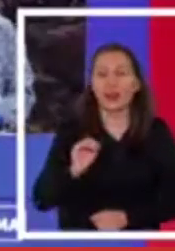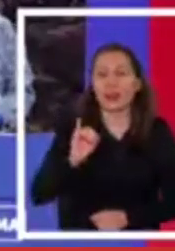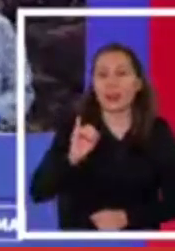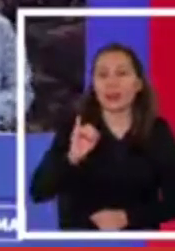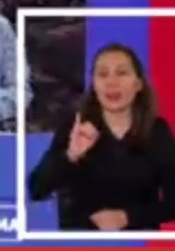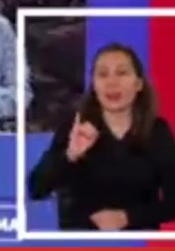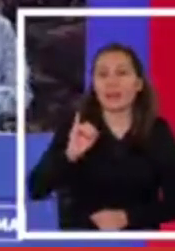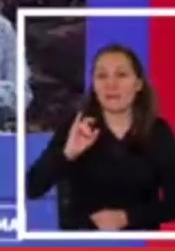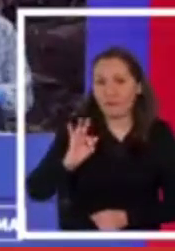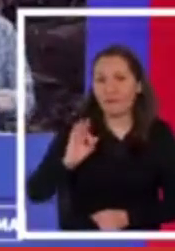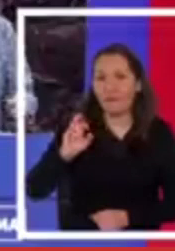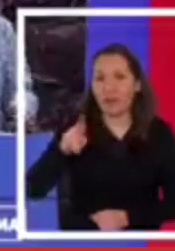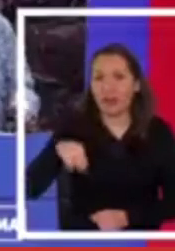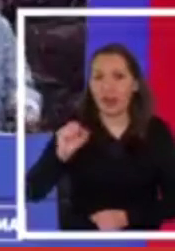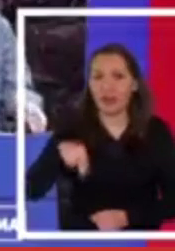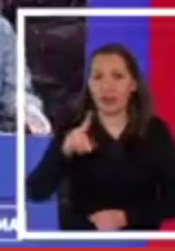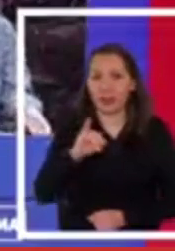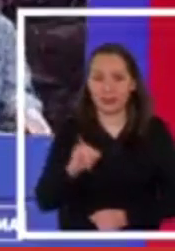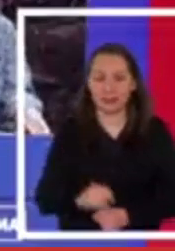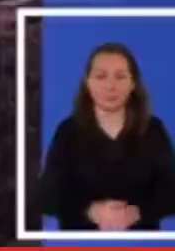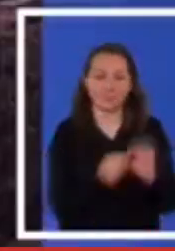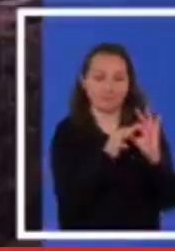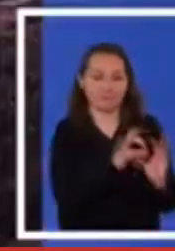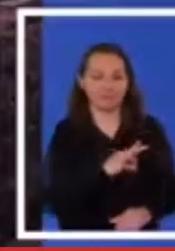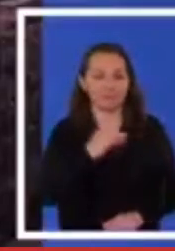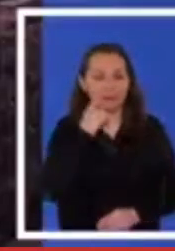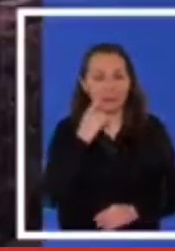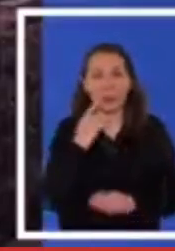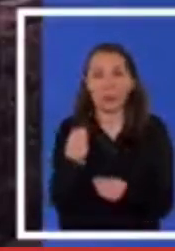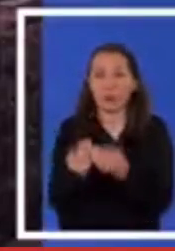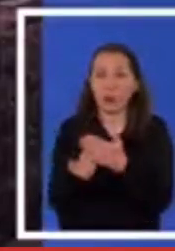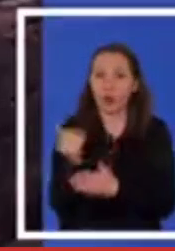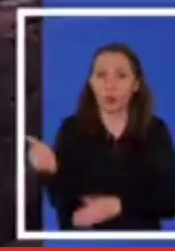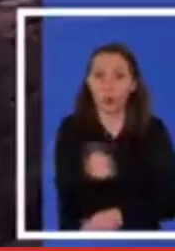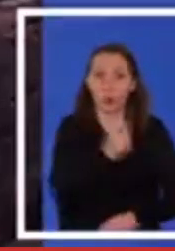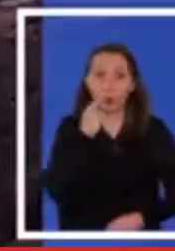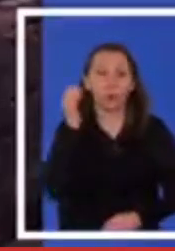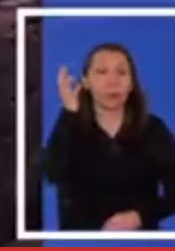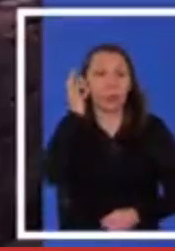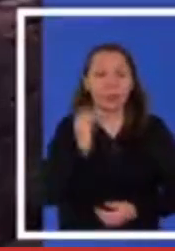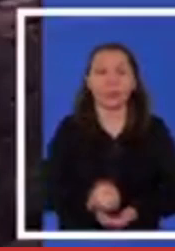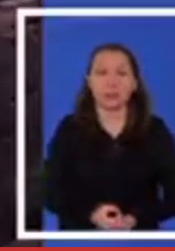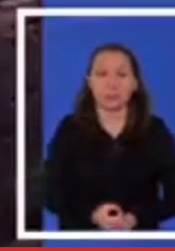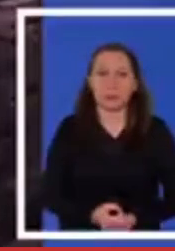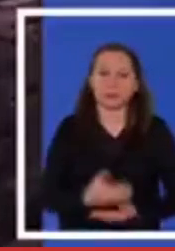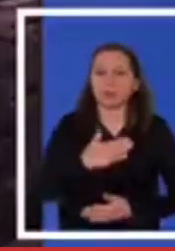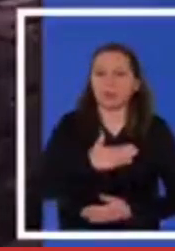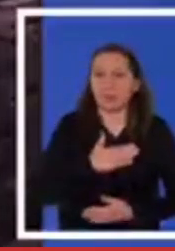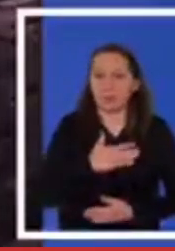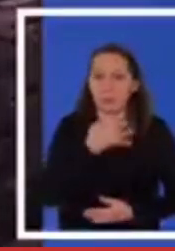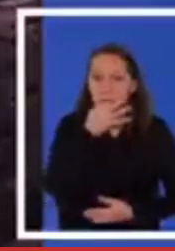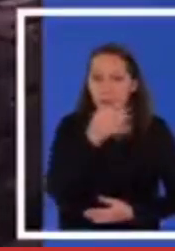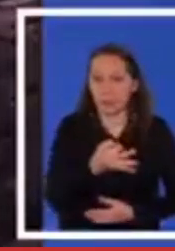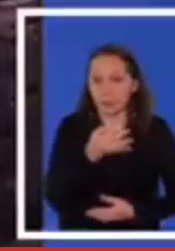ignacia Fernández Muchas gracias ministro Muy buenos días a todos y a todas de mi parte